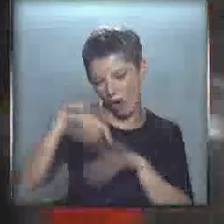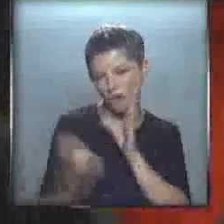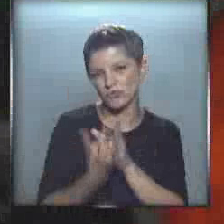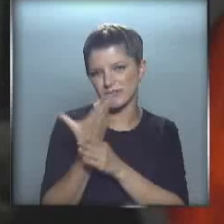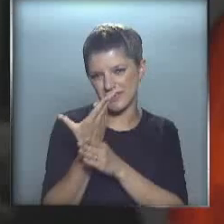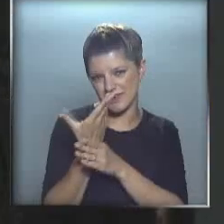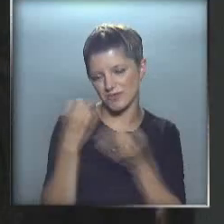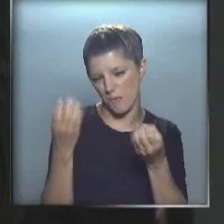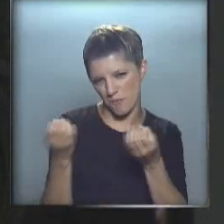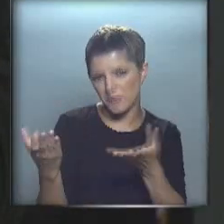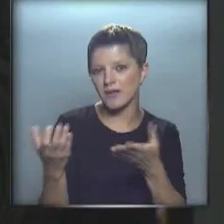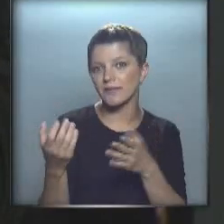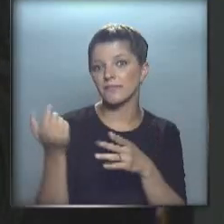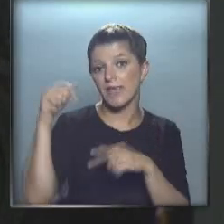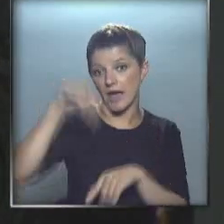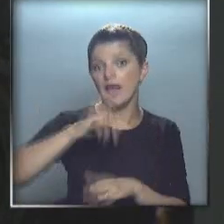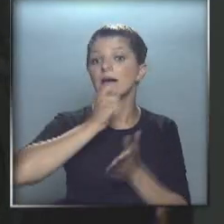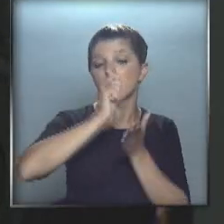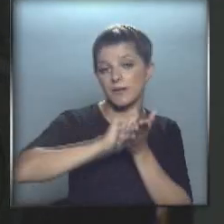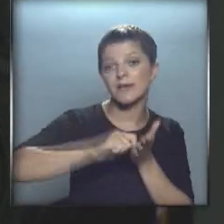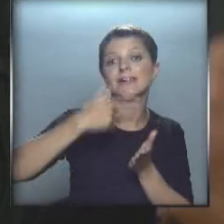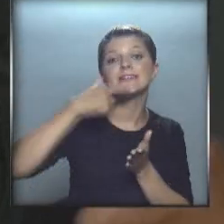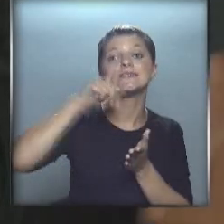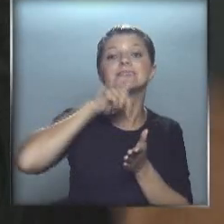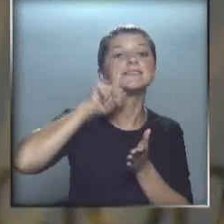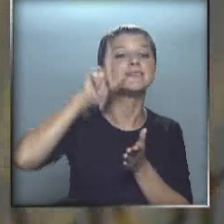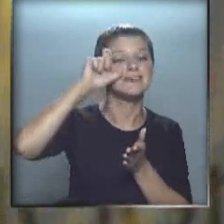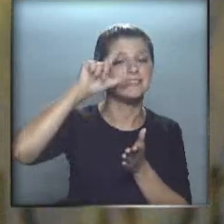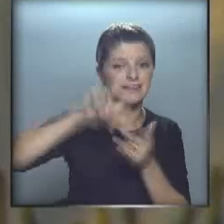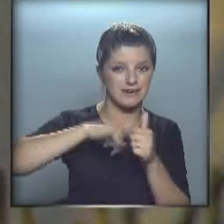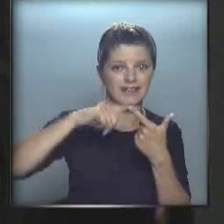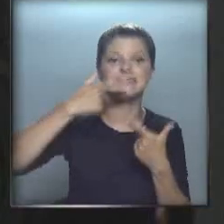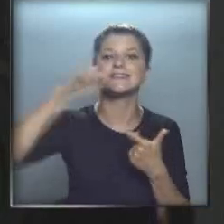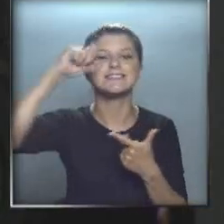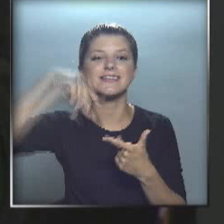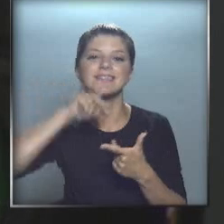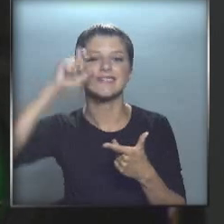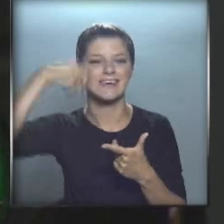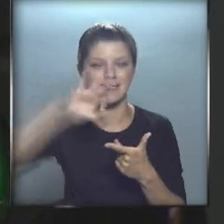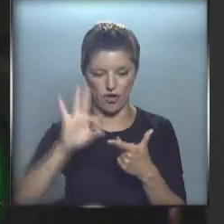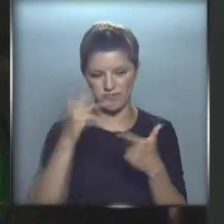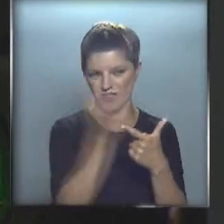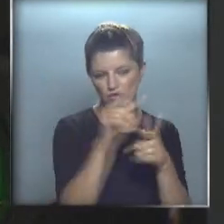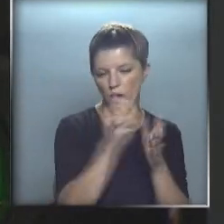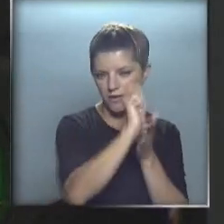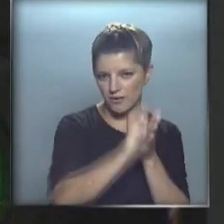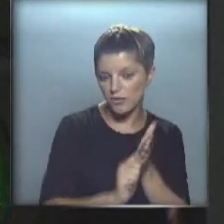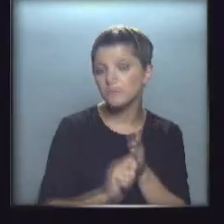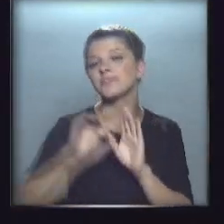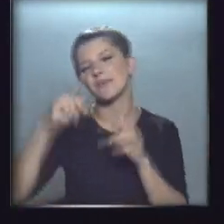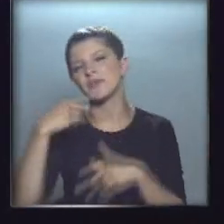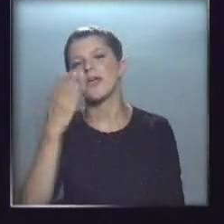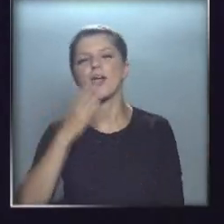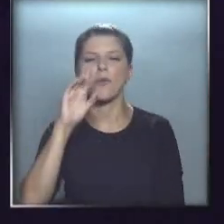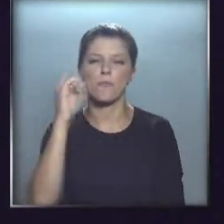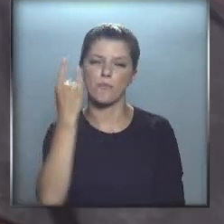que tiene sus temas originales, hechos por Dejo Stivel, Leo Centeno y un equipo. Defiende, Mika, muy bien. Muy bien. Pero también suena Bruno Mars, también